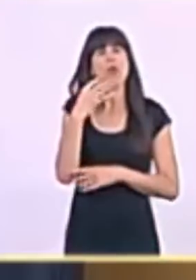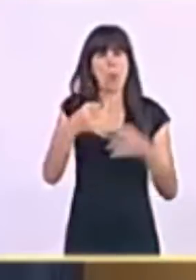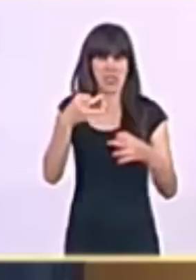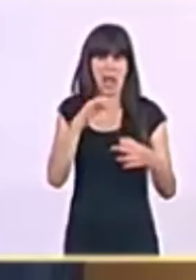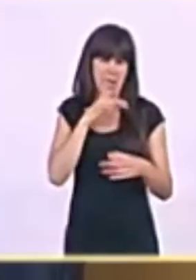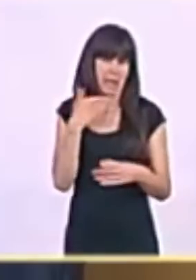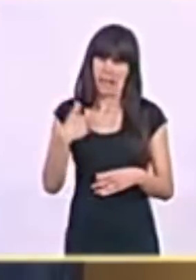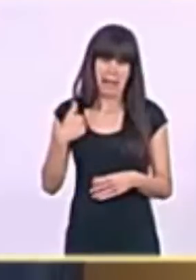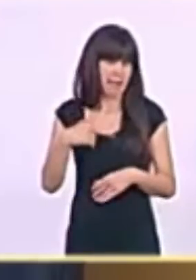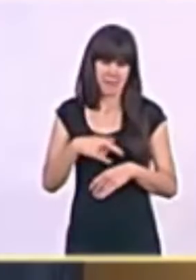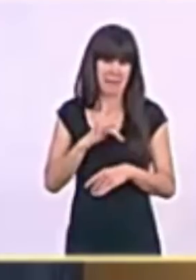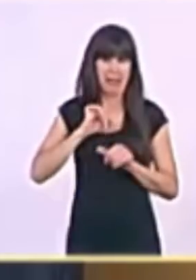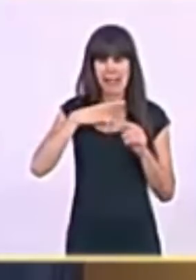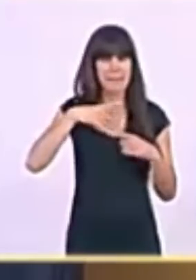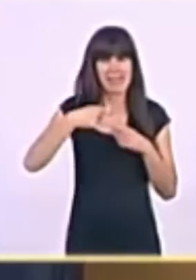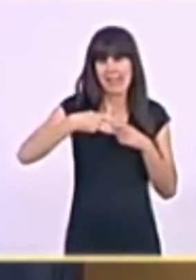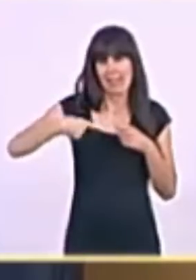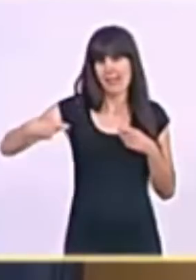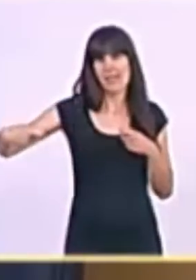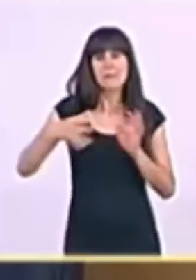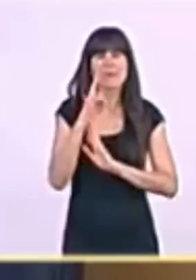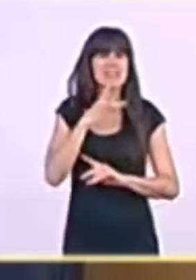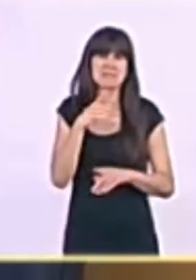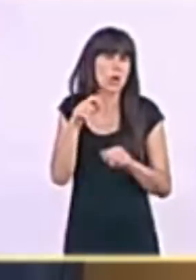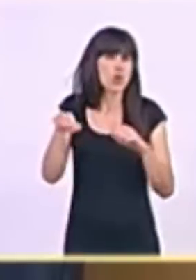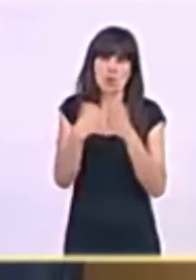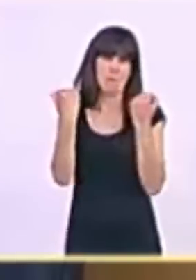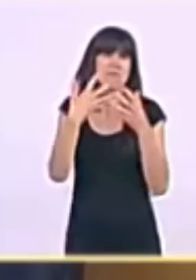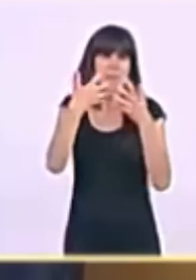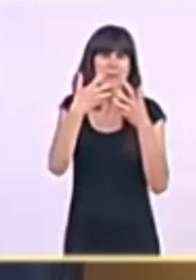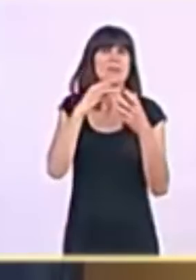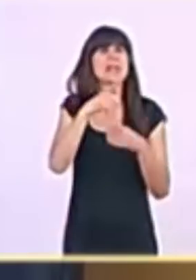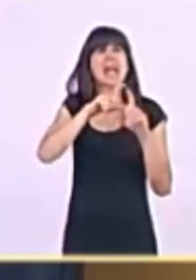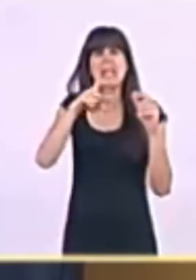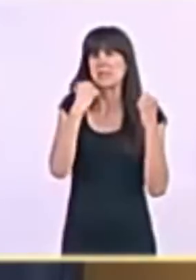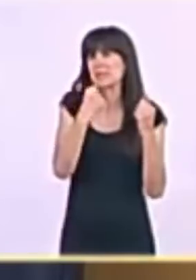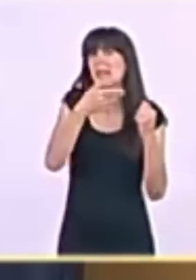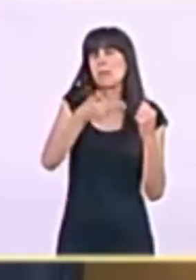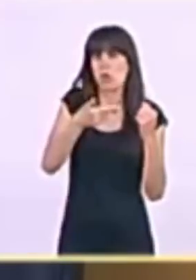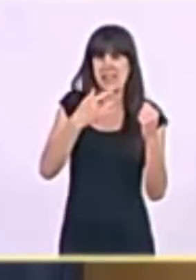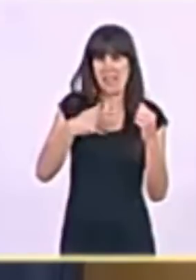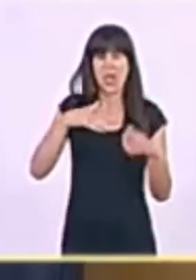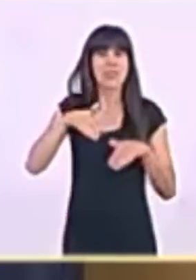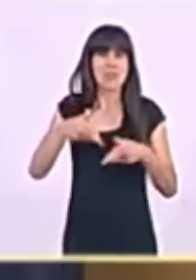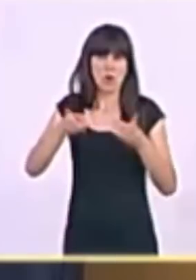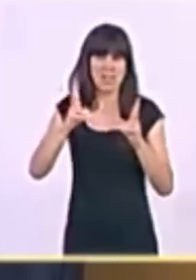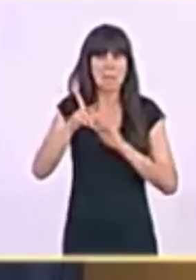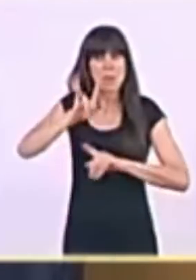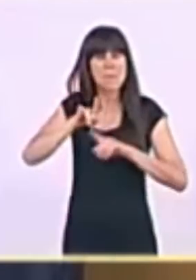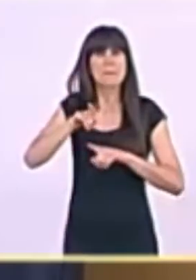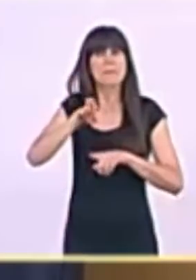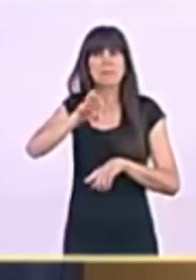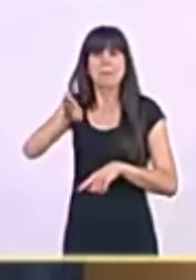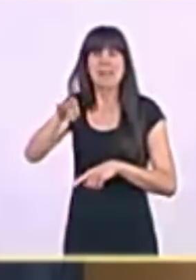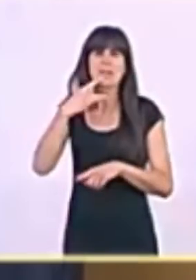instituciones más importantes de nuestra democracia. Pero el problema del Partido Popular no son tanto sus palabras, sino sus hechos. Es que dicen una cosa